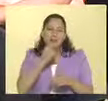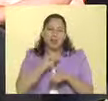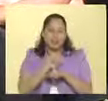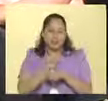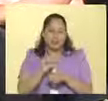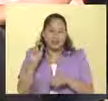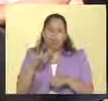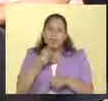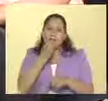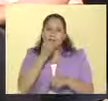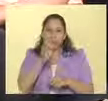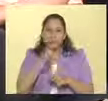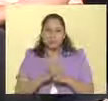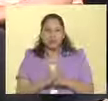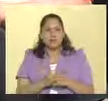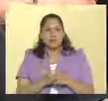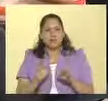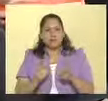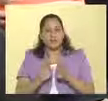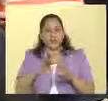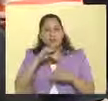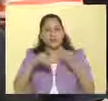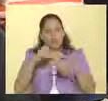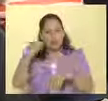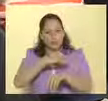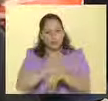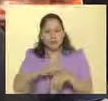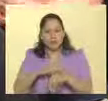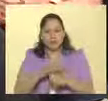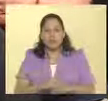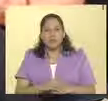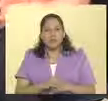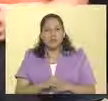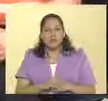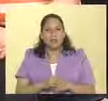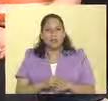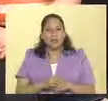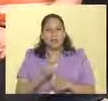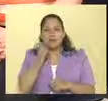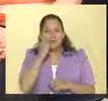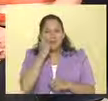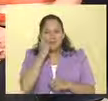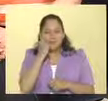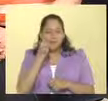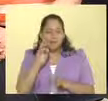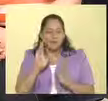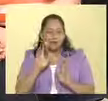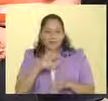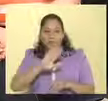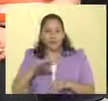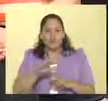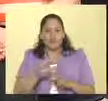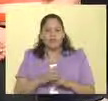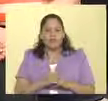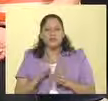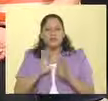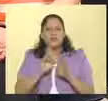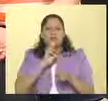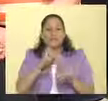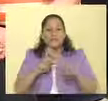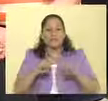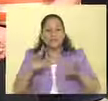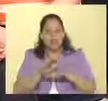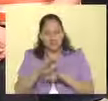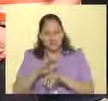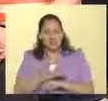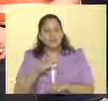Un beso enorme. A toda la Un familia. abrazo. Donde quiera que estés. El maestro Sí, de las voces. por qué supuesto cosa. que sí. Oye, el